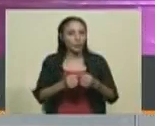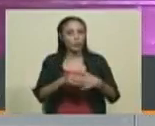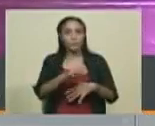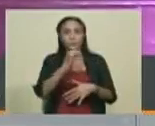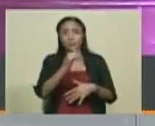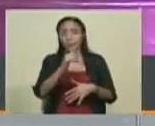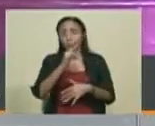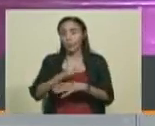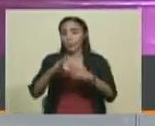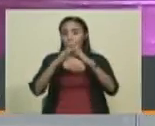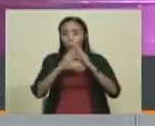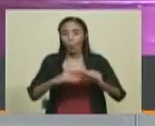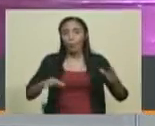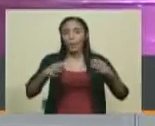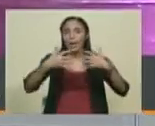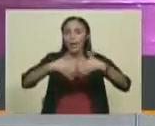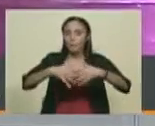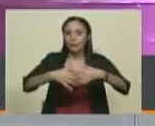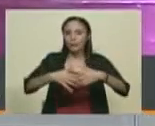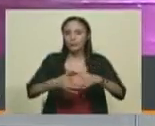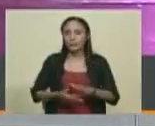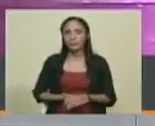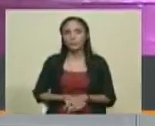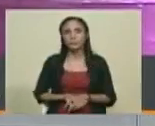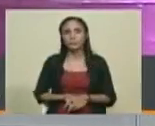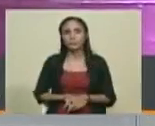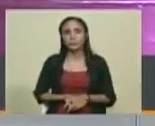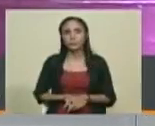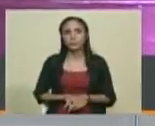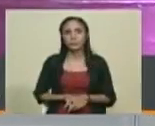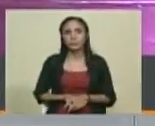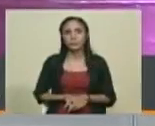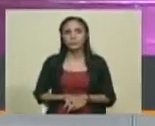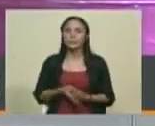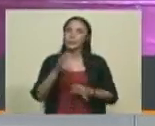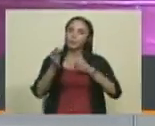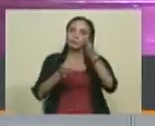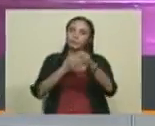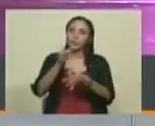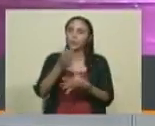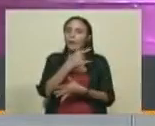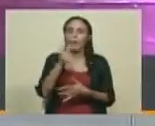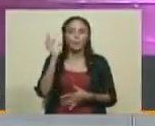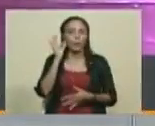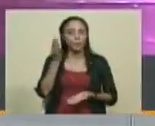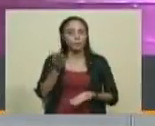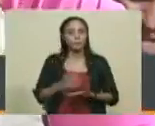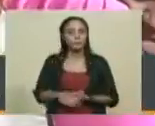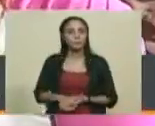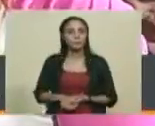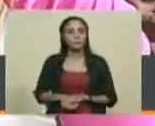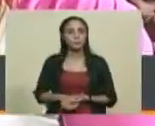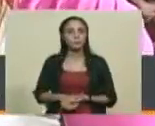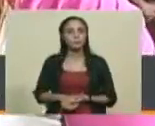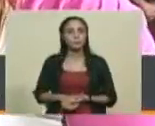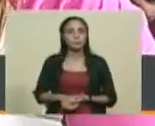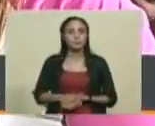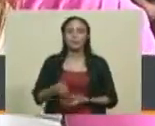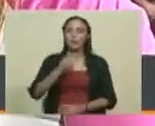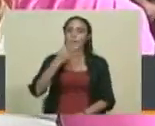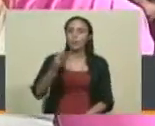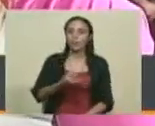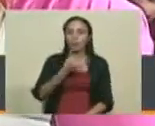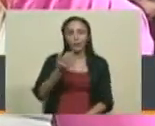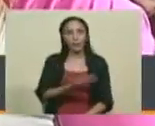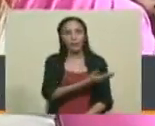en la faja petrolífera del Orinoco Hugo Chávez en la división Boyacá. Le cedo la palabra, compañera. Adelante. Muy buenas tardes